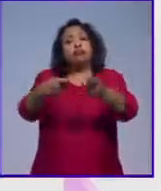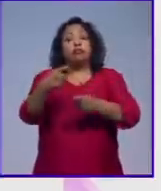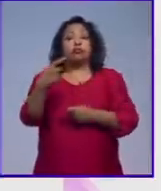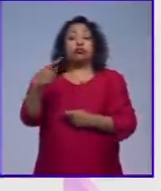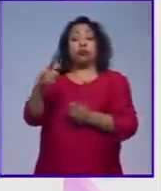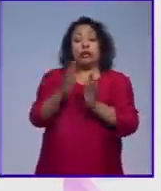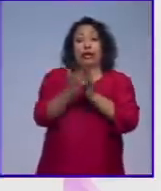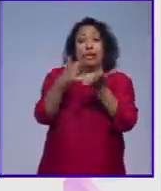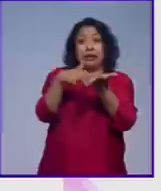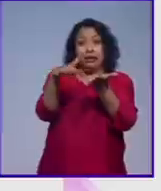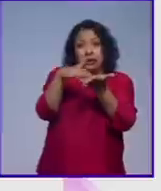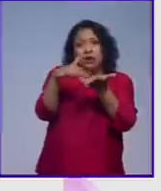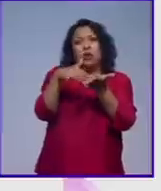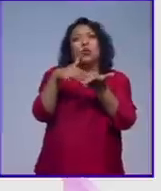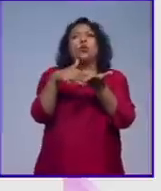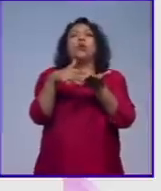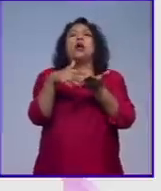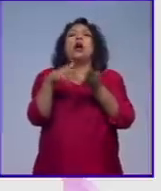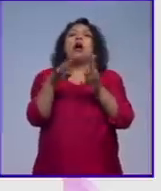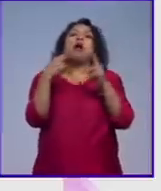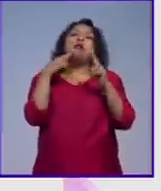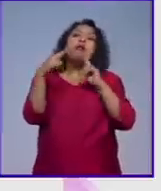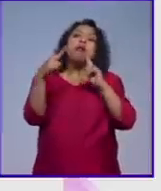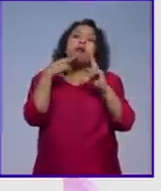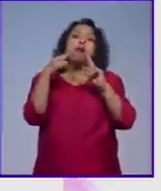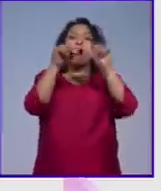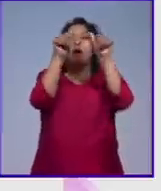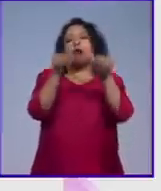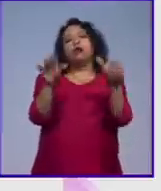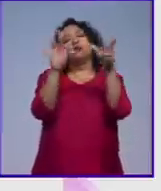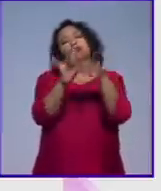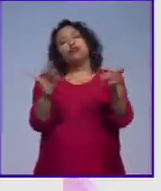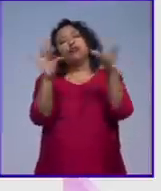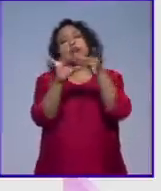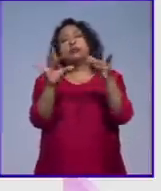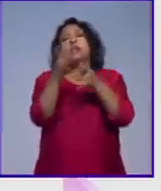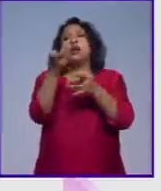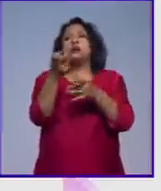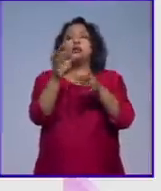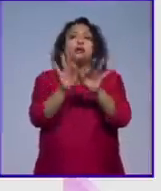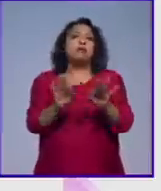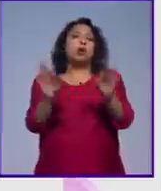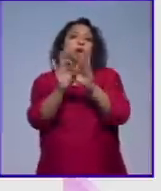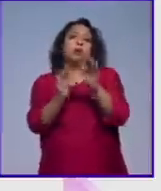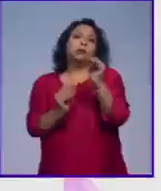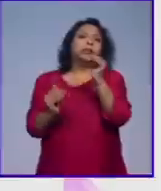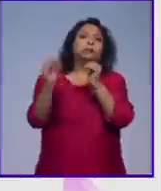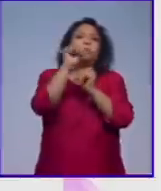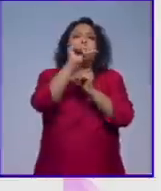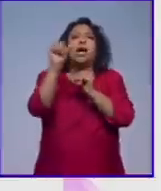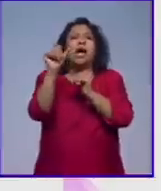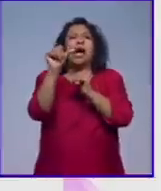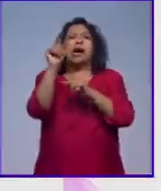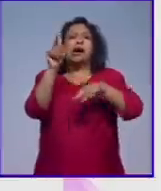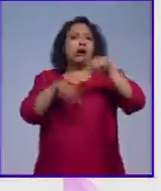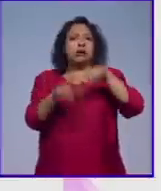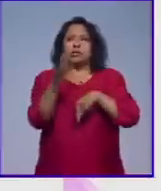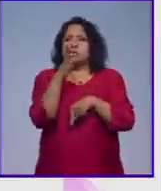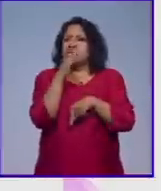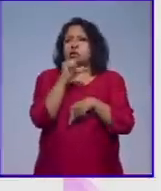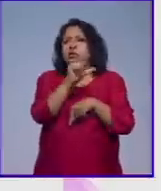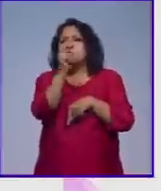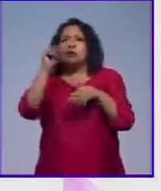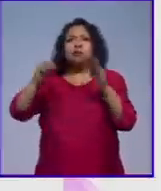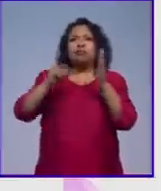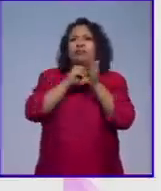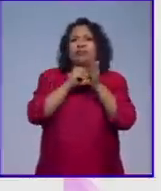propia literatura, la lectura y la oralidad, el arte de contar, pues una forma suprema, insustituible, que no